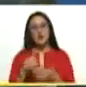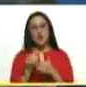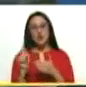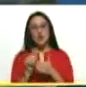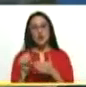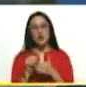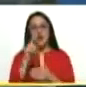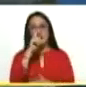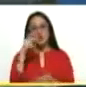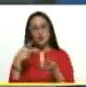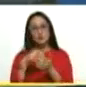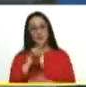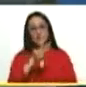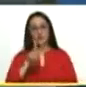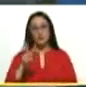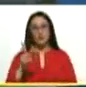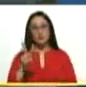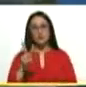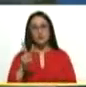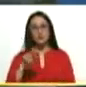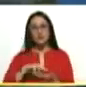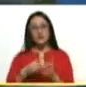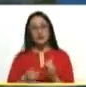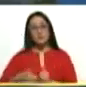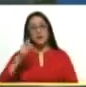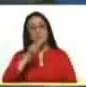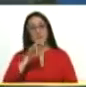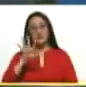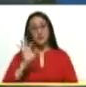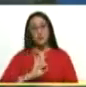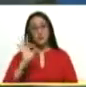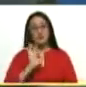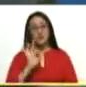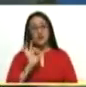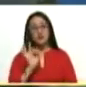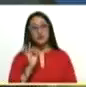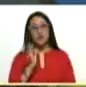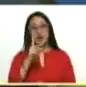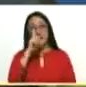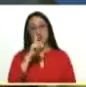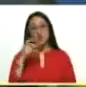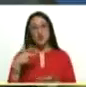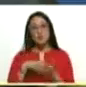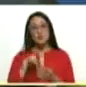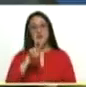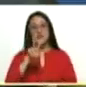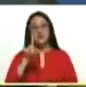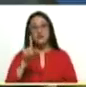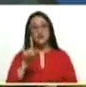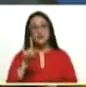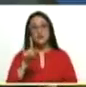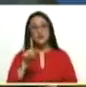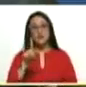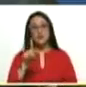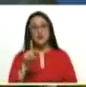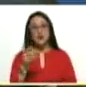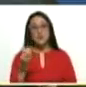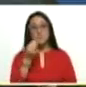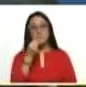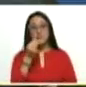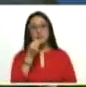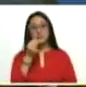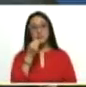en el año 2022, lo que significó un incremento del 25% respecto al año 2021, principalmente en los productos